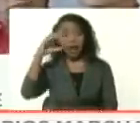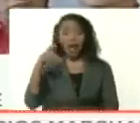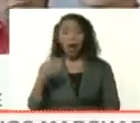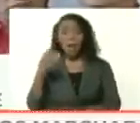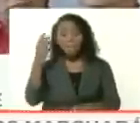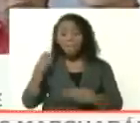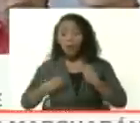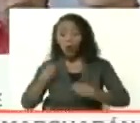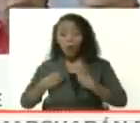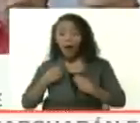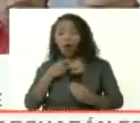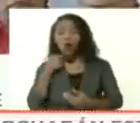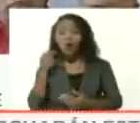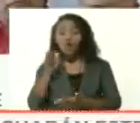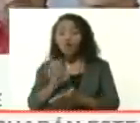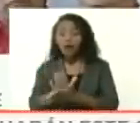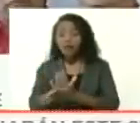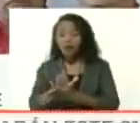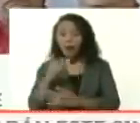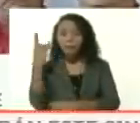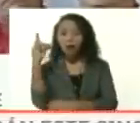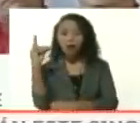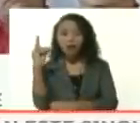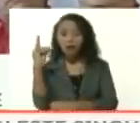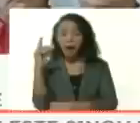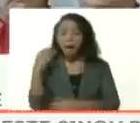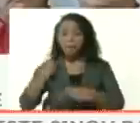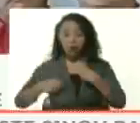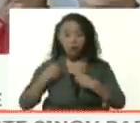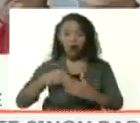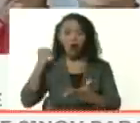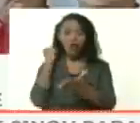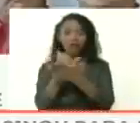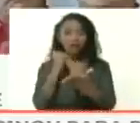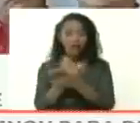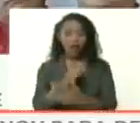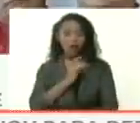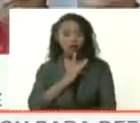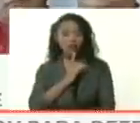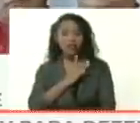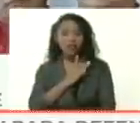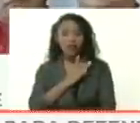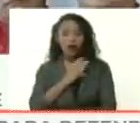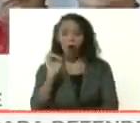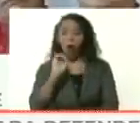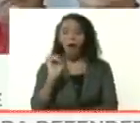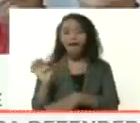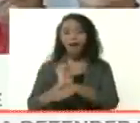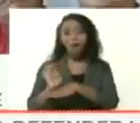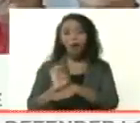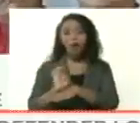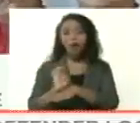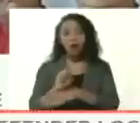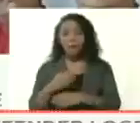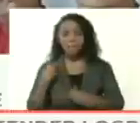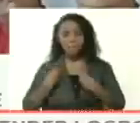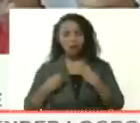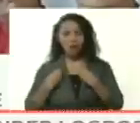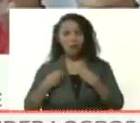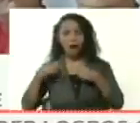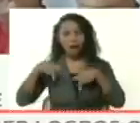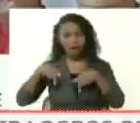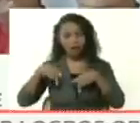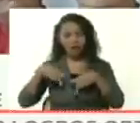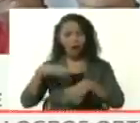muertos de Bolivia, pues en vez de estar preocupada por los asesinatos en Chile o en Ecuador, se preocupa porque había una marcha